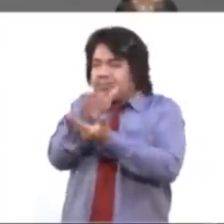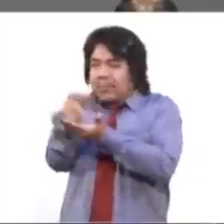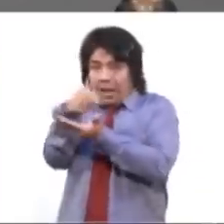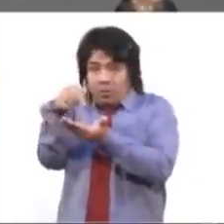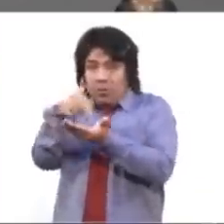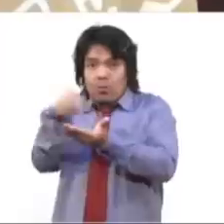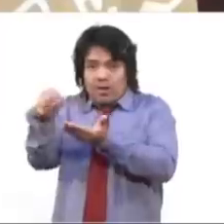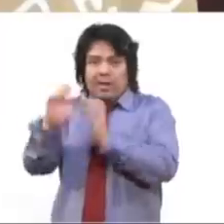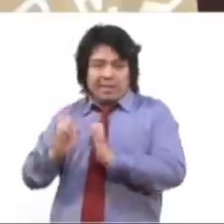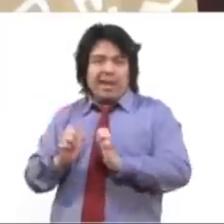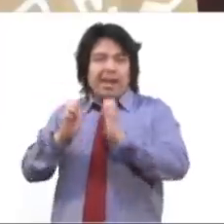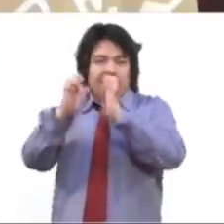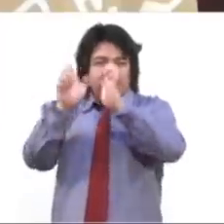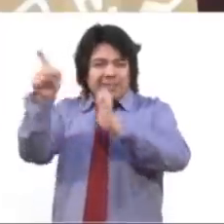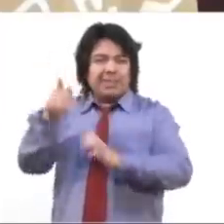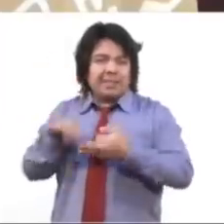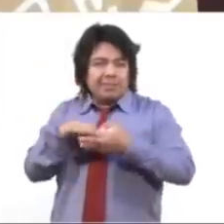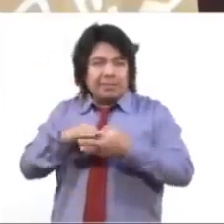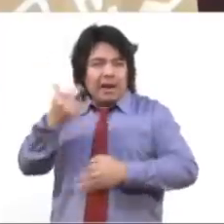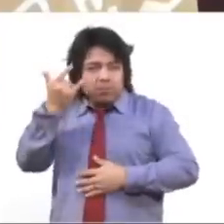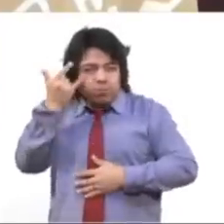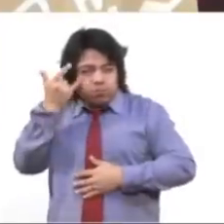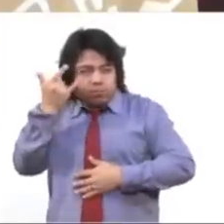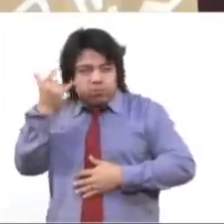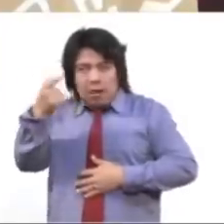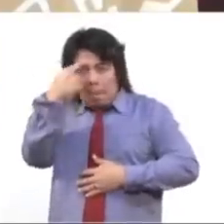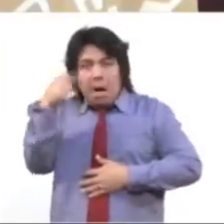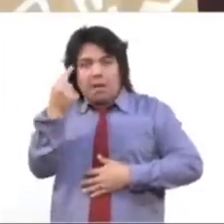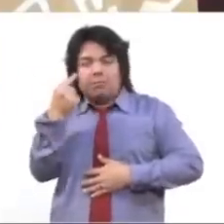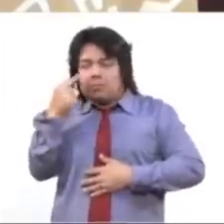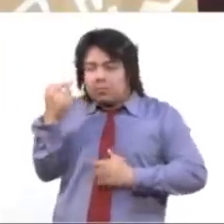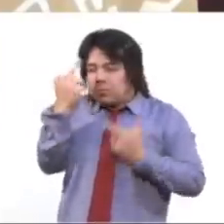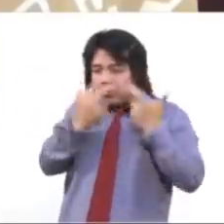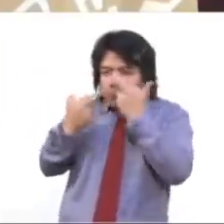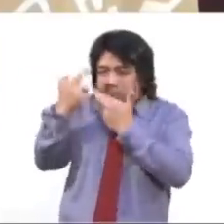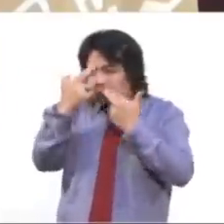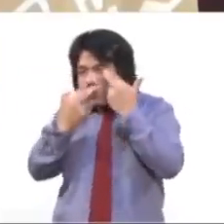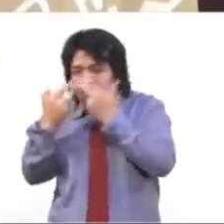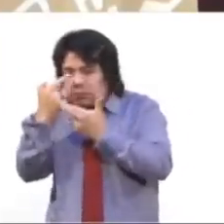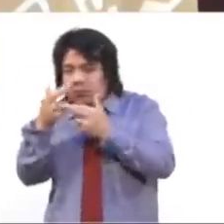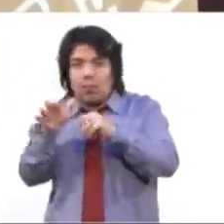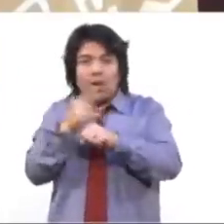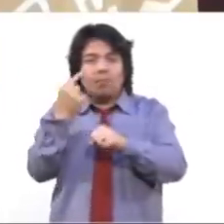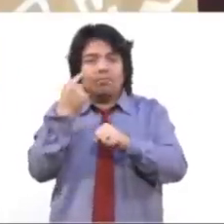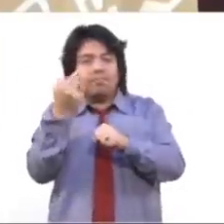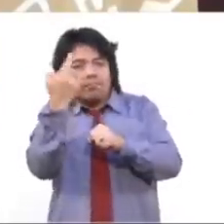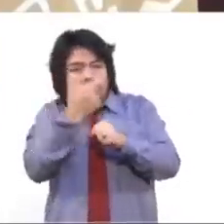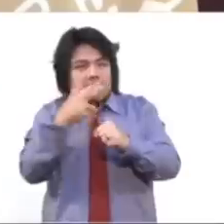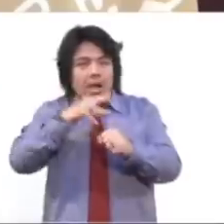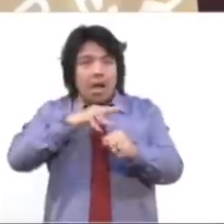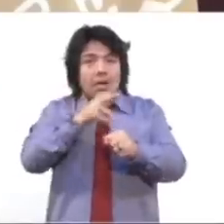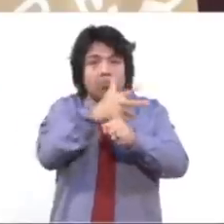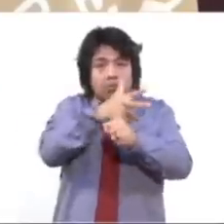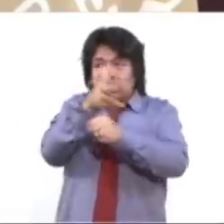es decir, al edificio de Campeche, efecto de verificar la existencia y localización de cámaras de seguridad